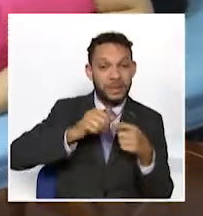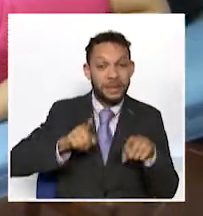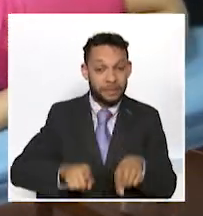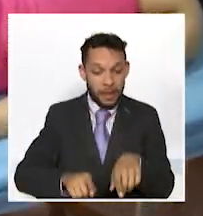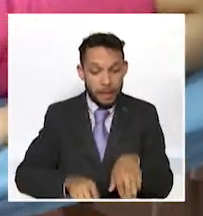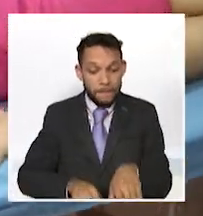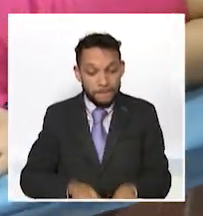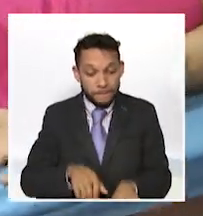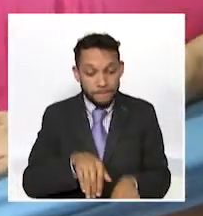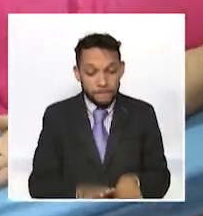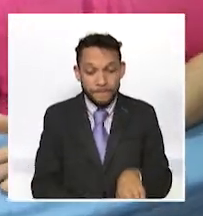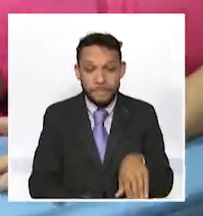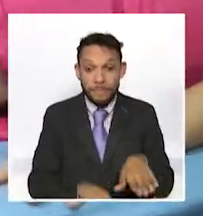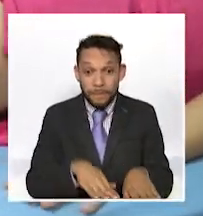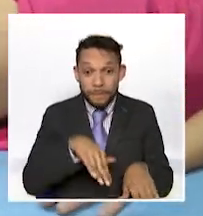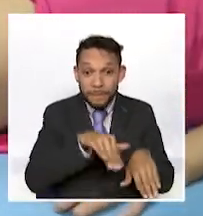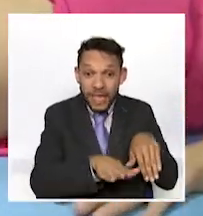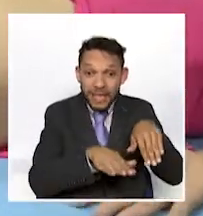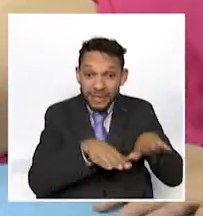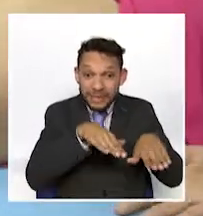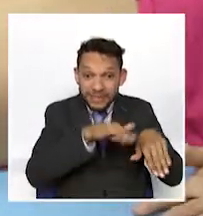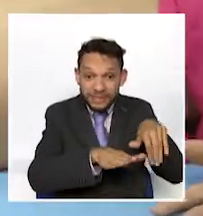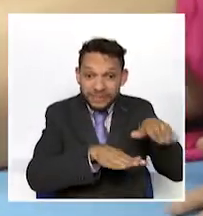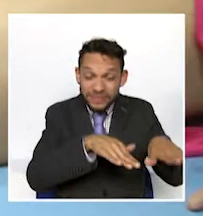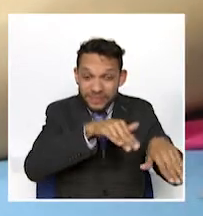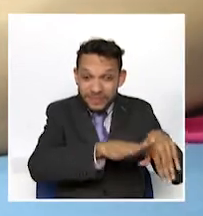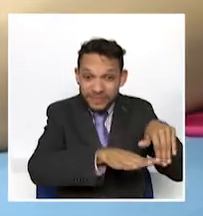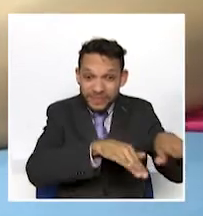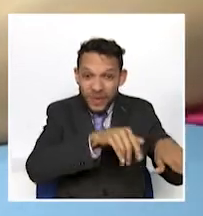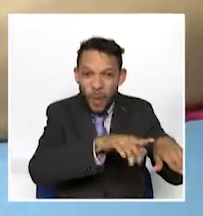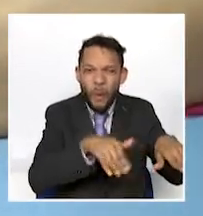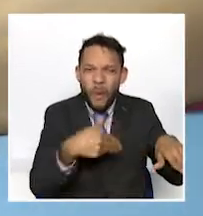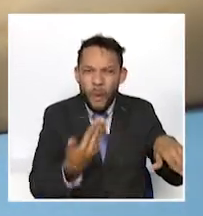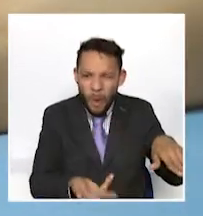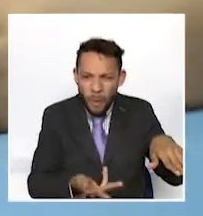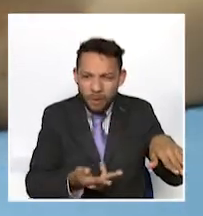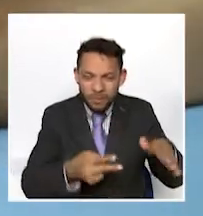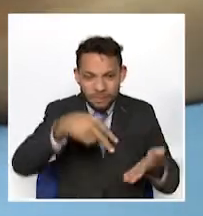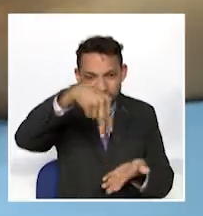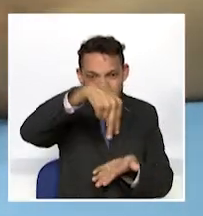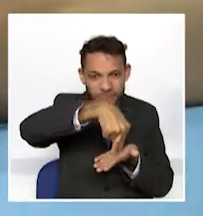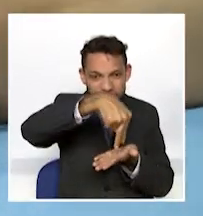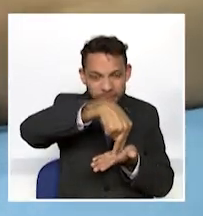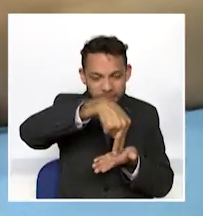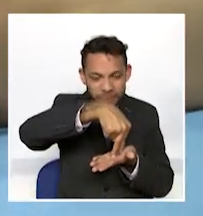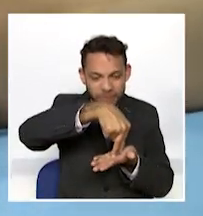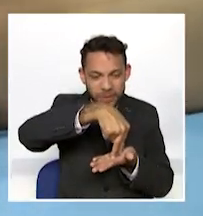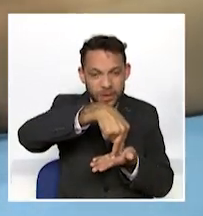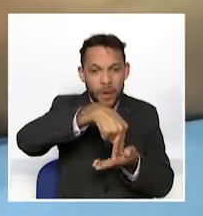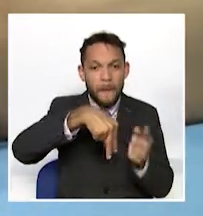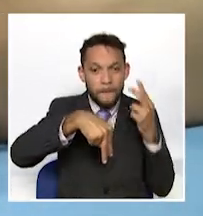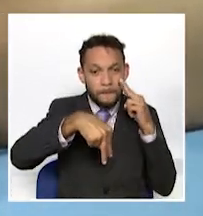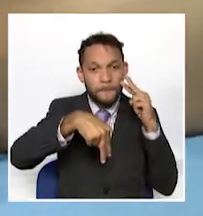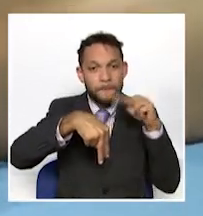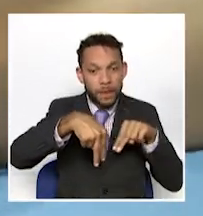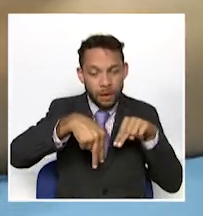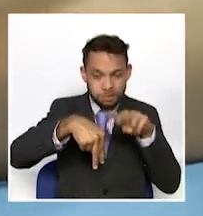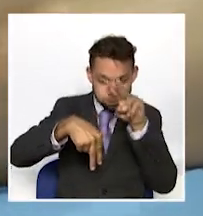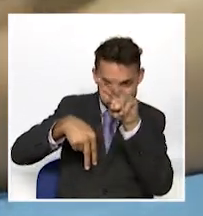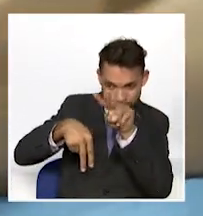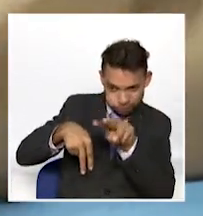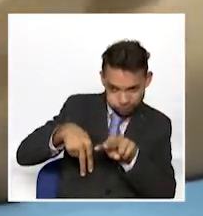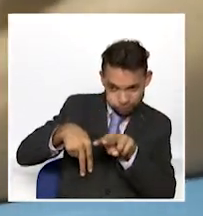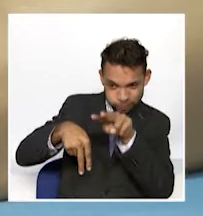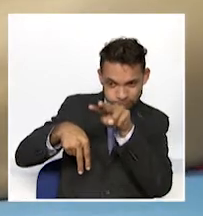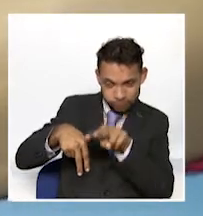si tenemos la oportunidad de observar ahí, cómo al tratar de alinear el cuerpo, vamos a observar la diferencia que se genera